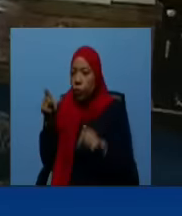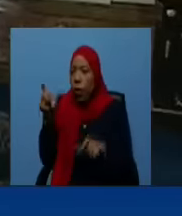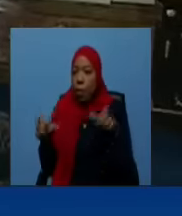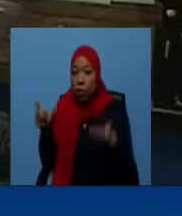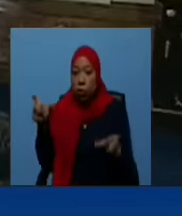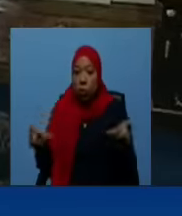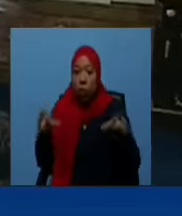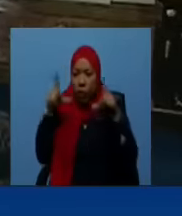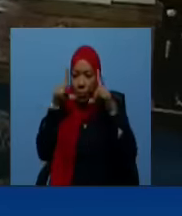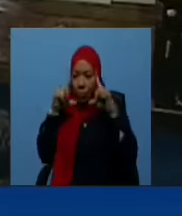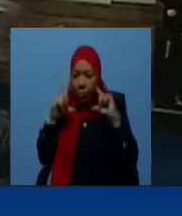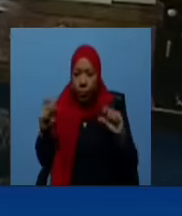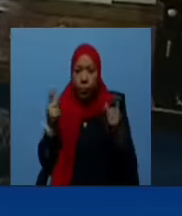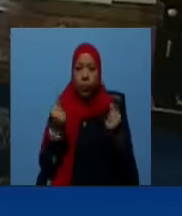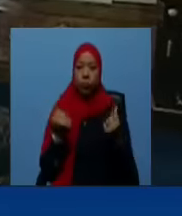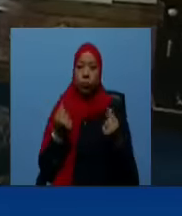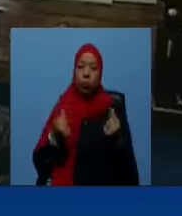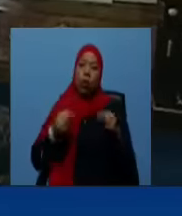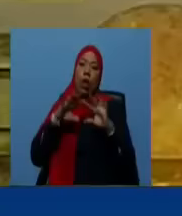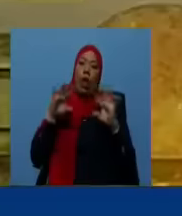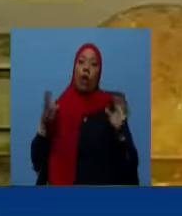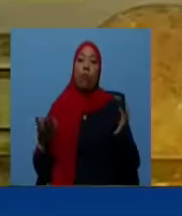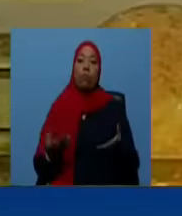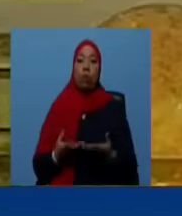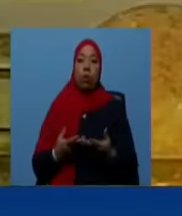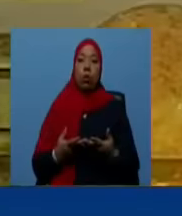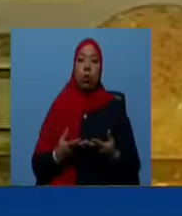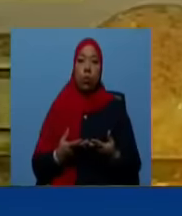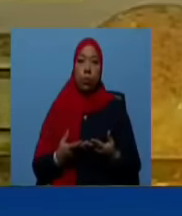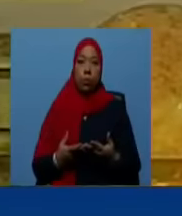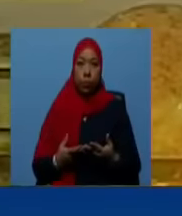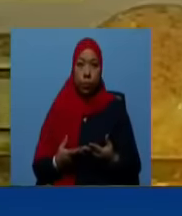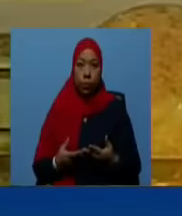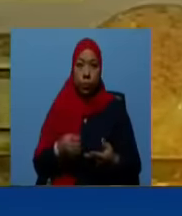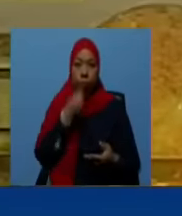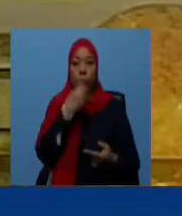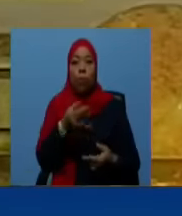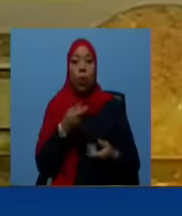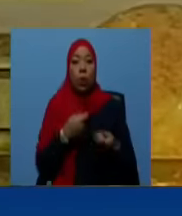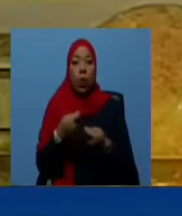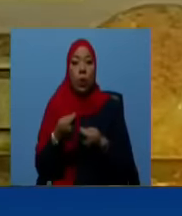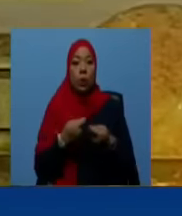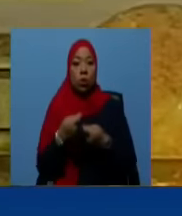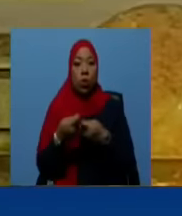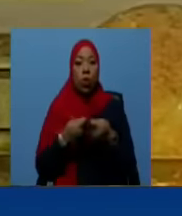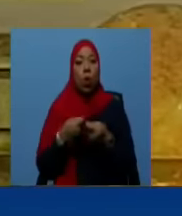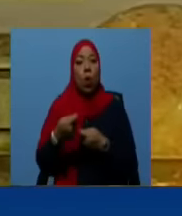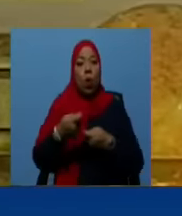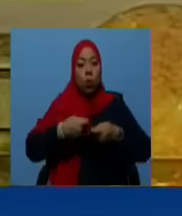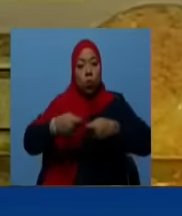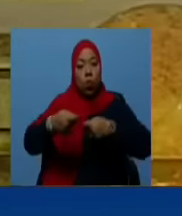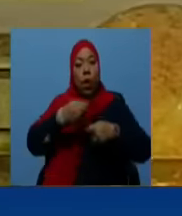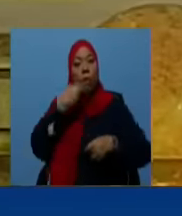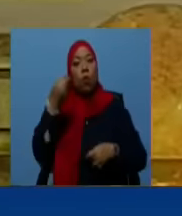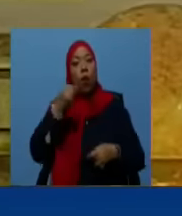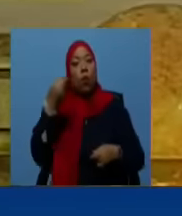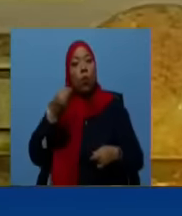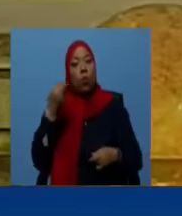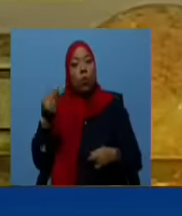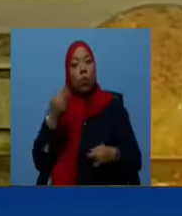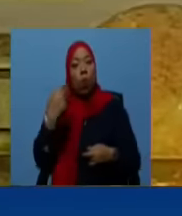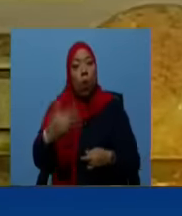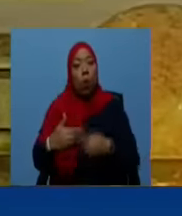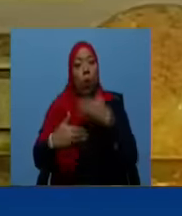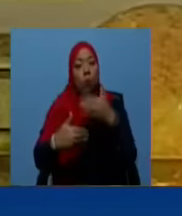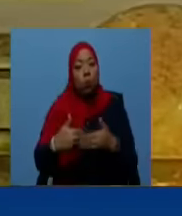asesores, economistas, financieros del mundo, y con buenos asesores de una juventud economista que se ha levantado